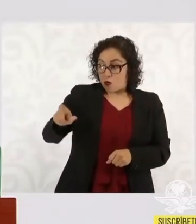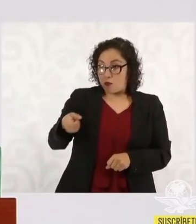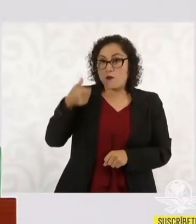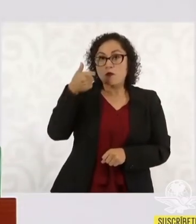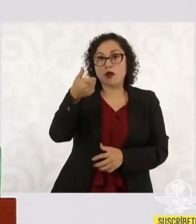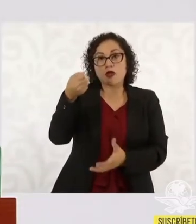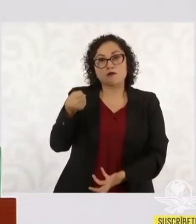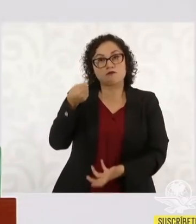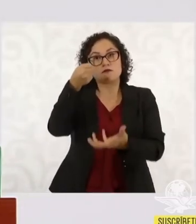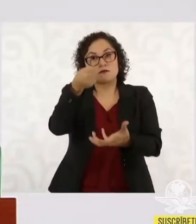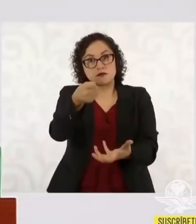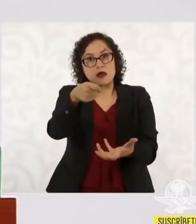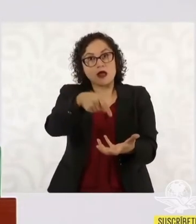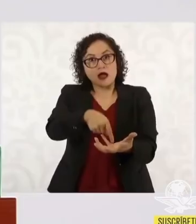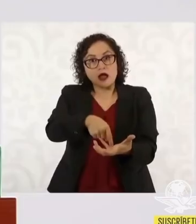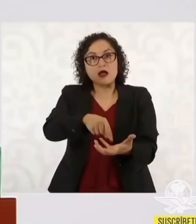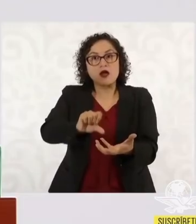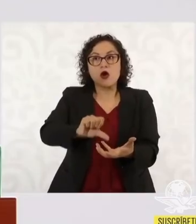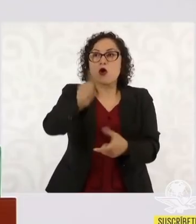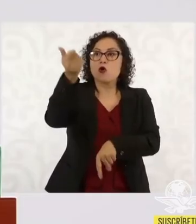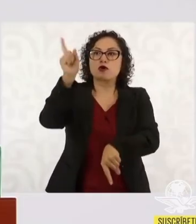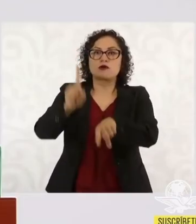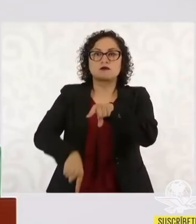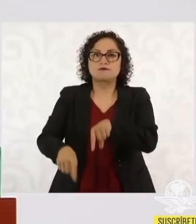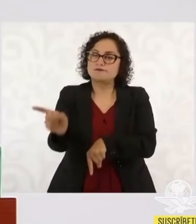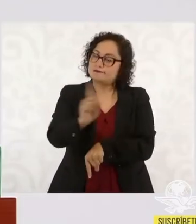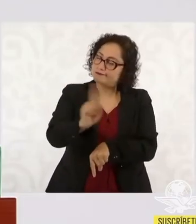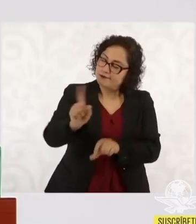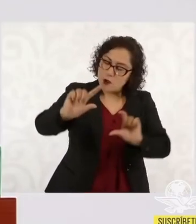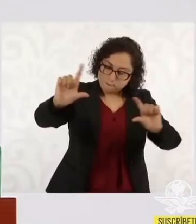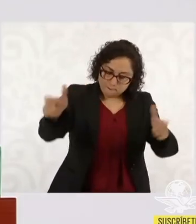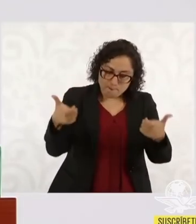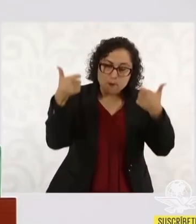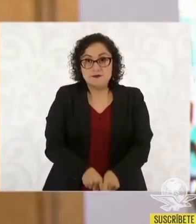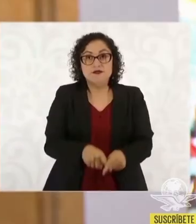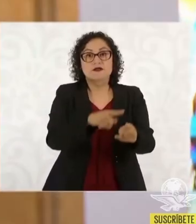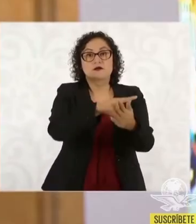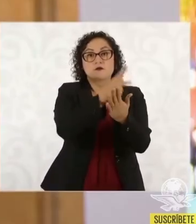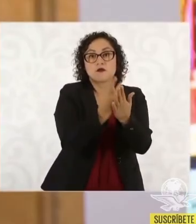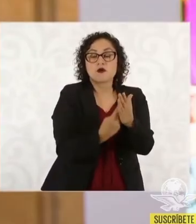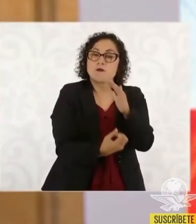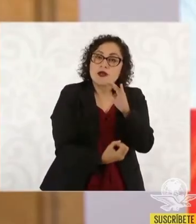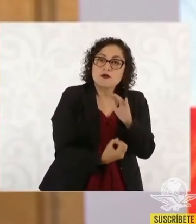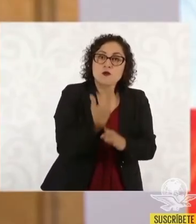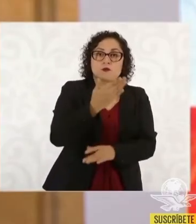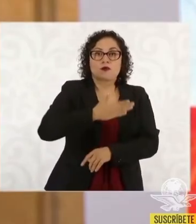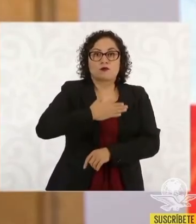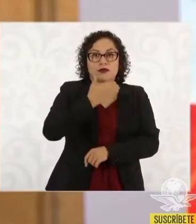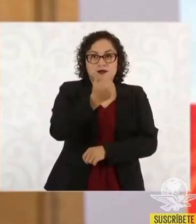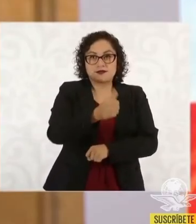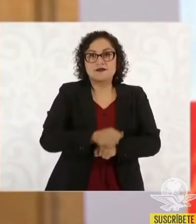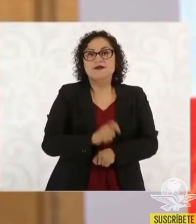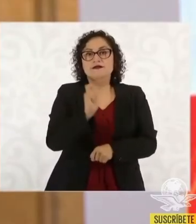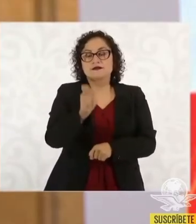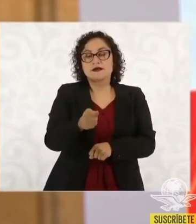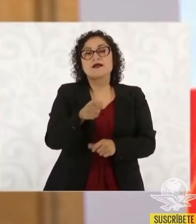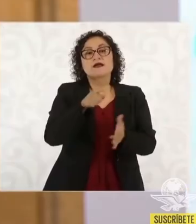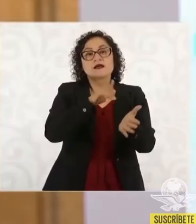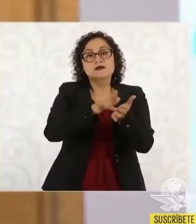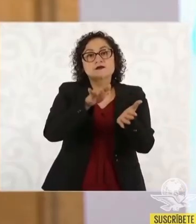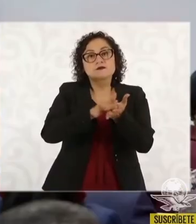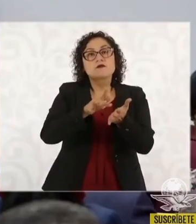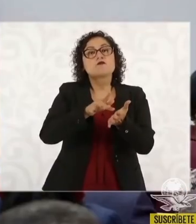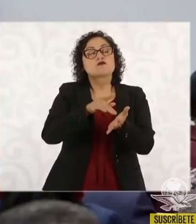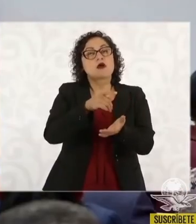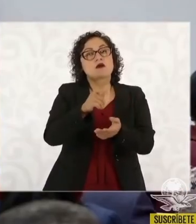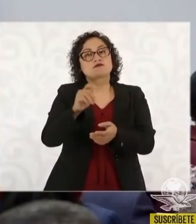cuentas a la nación y pudo informarnos qué se ha venido haciendo con el dinero público, con las decisiones que se toman desde arriba,